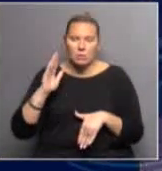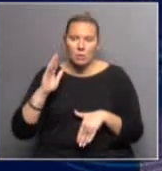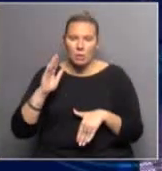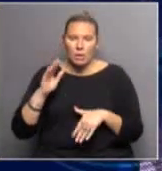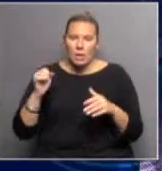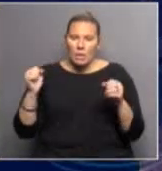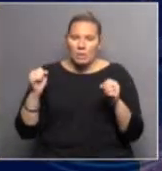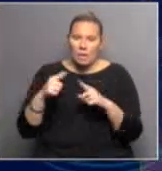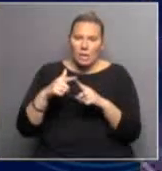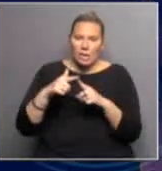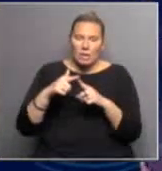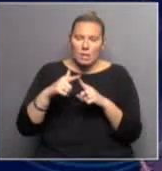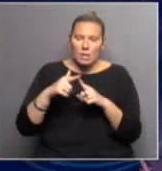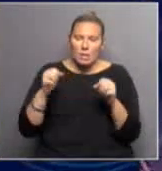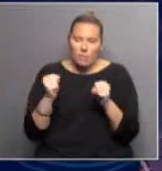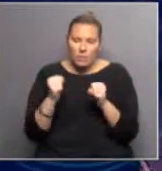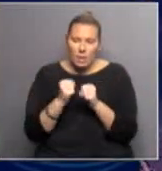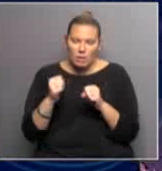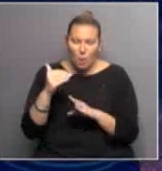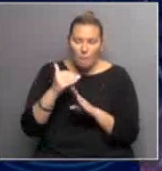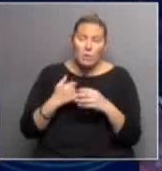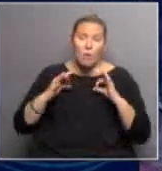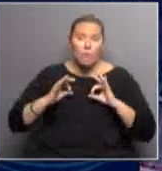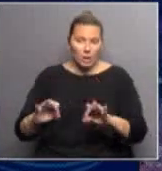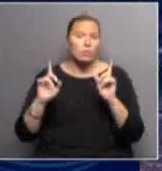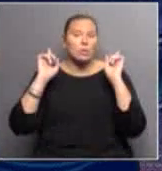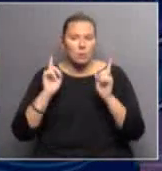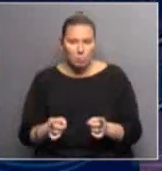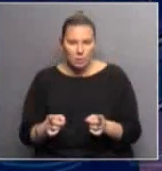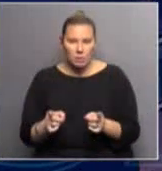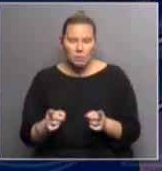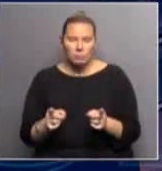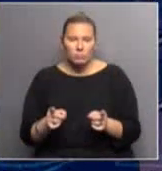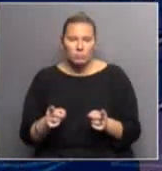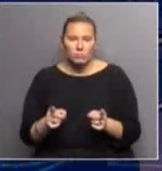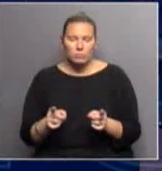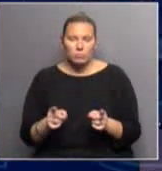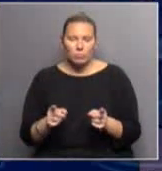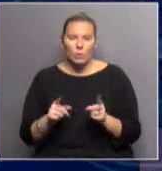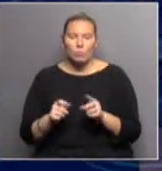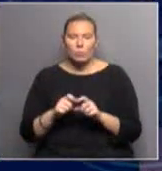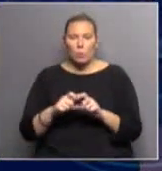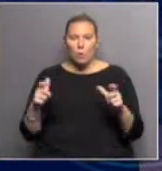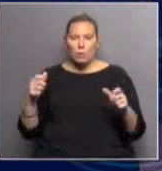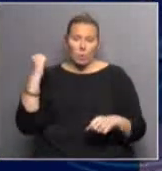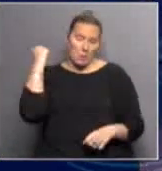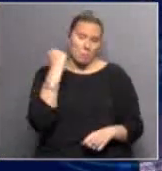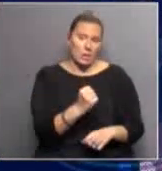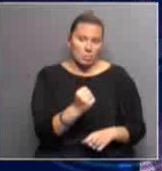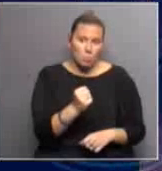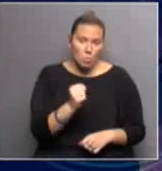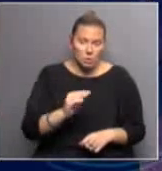y en invierno baja un poquito, en las vacaciones también aumenta, justamente coincide con el aumento de femicidios a